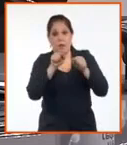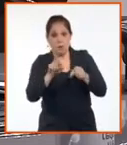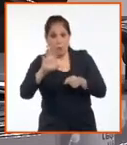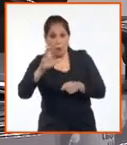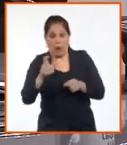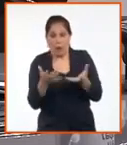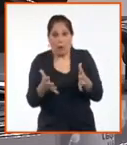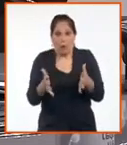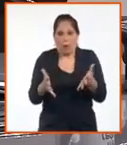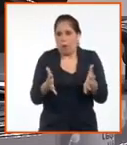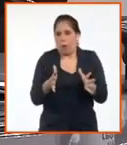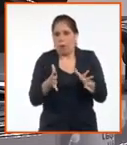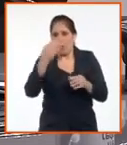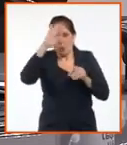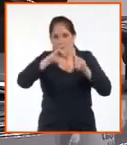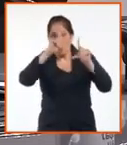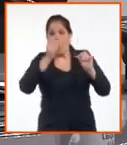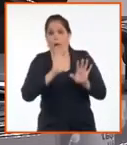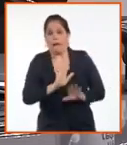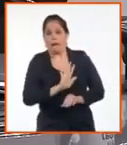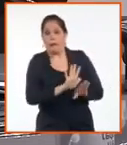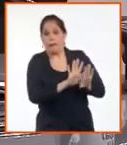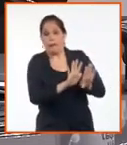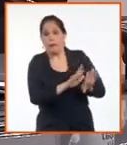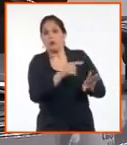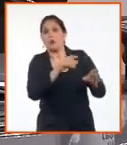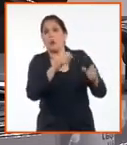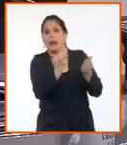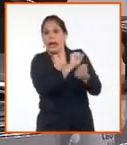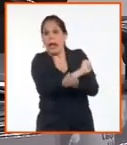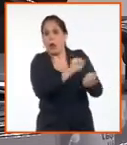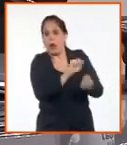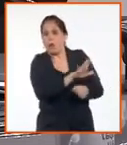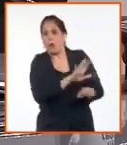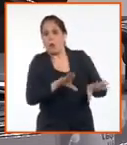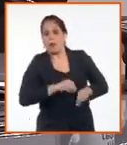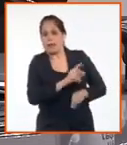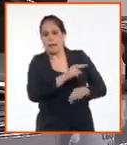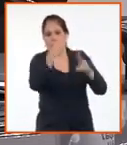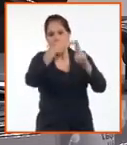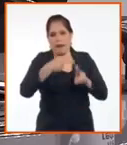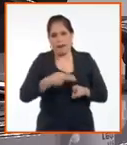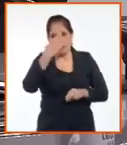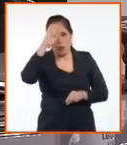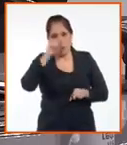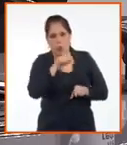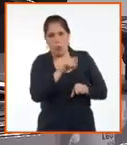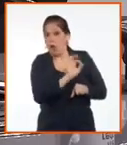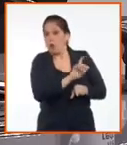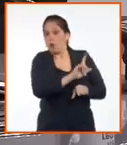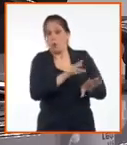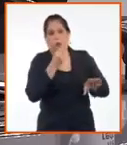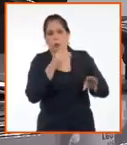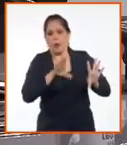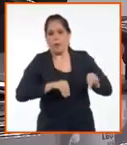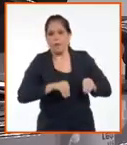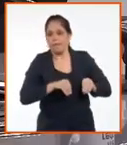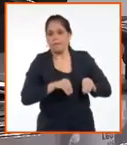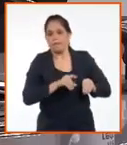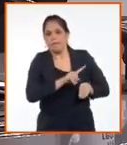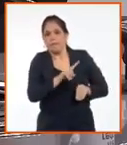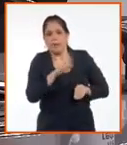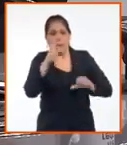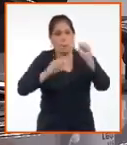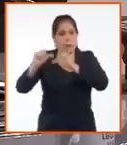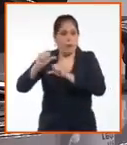miedo de operar con cuentas con con cuba y eso ha dificultado no sólo aparte de la biofarmacéutica sino